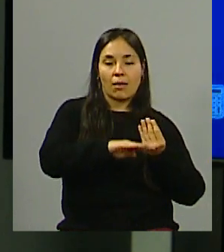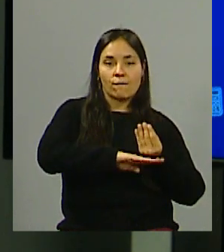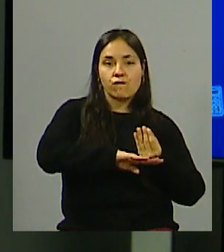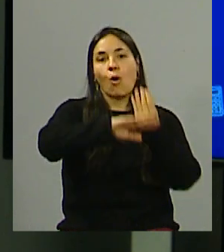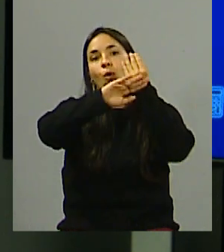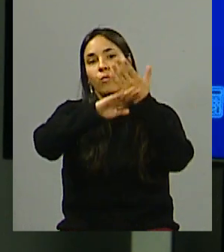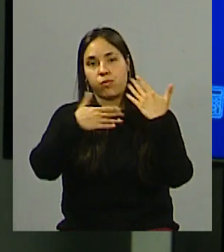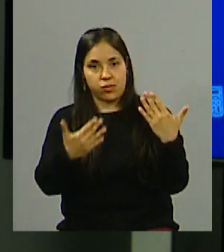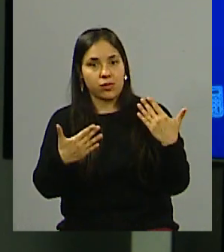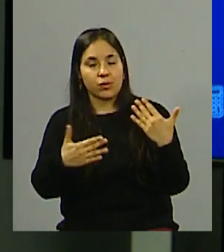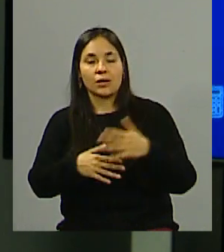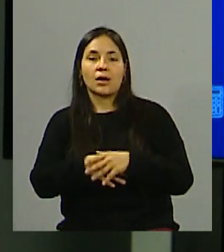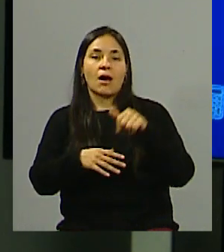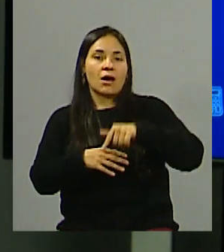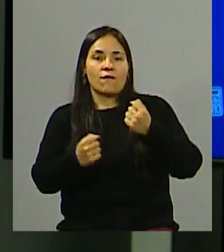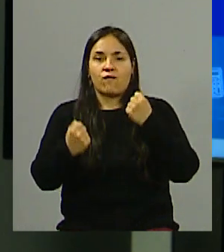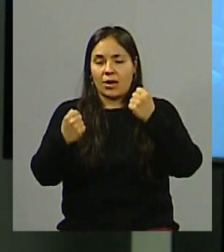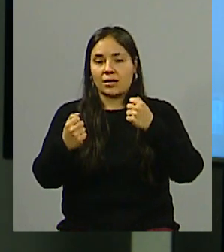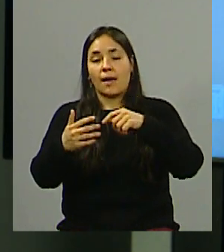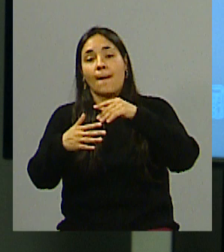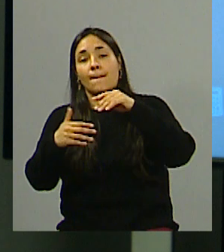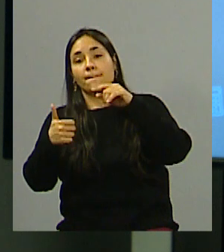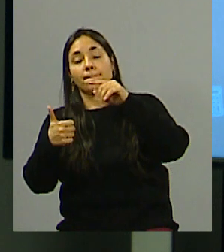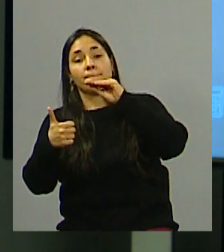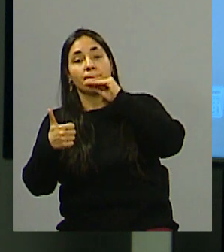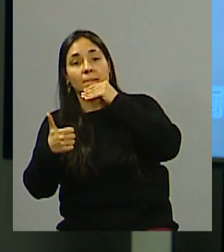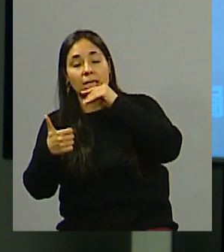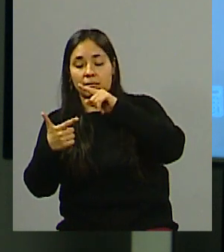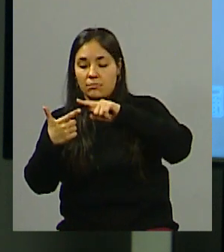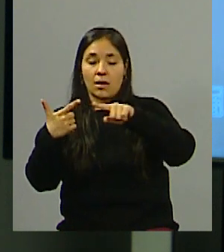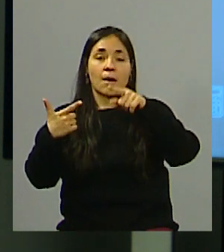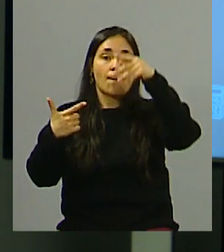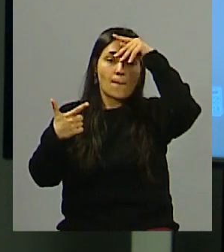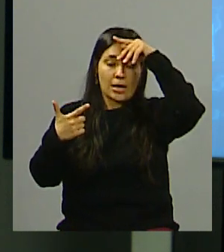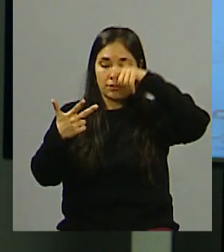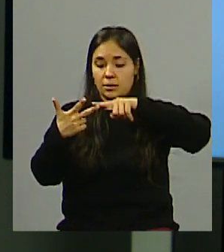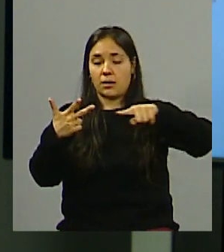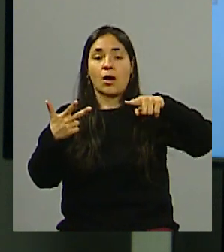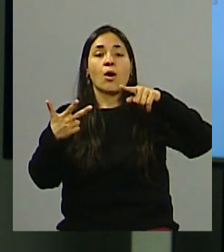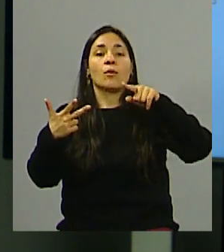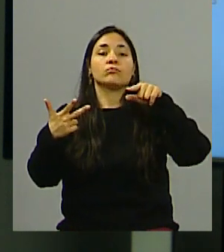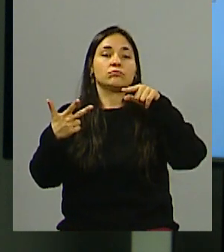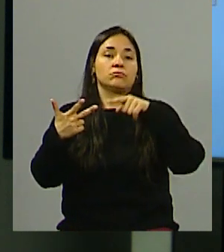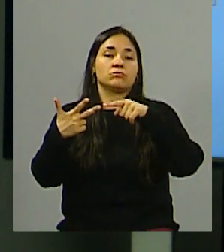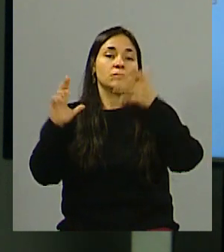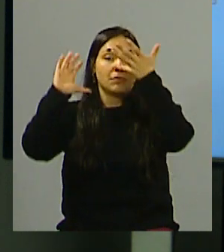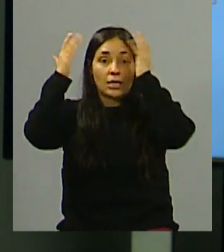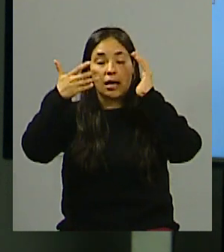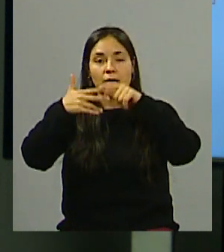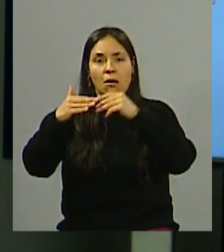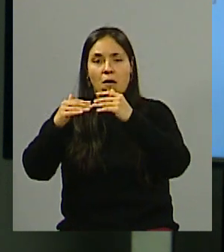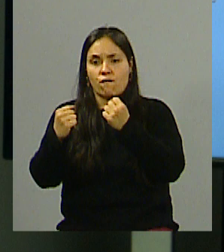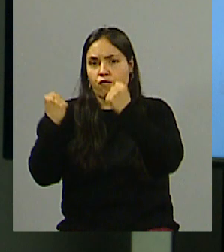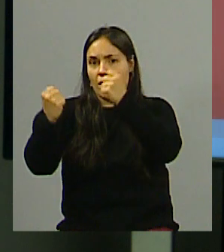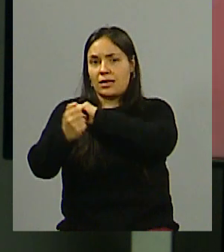la confrontación entre Milei, Massa y Bullrich que hay que ver si Schiaretti y Bregman tienen algún espacio para